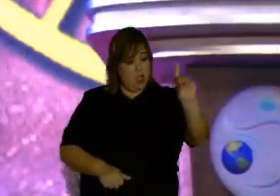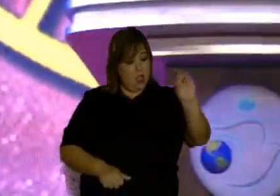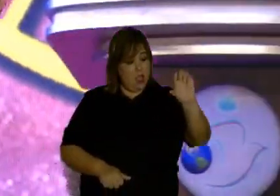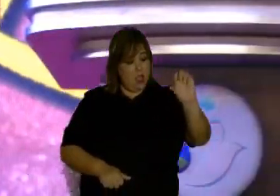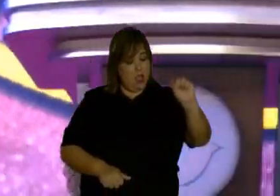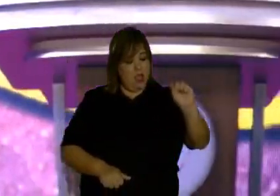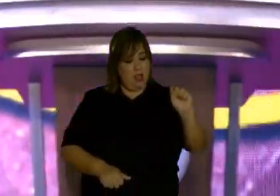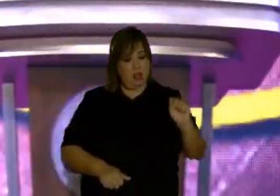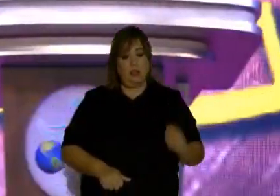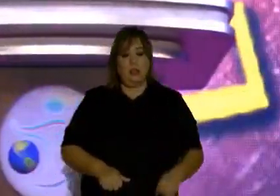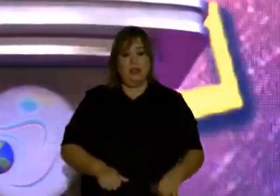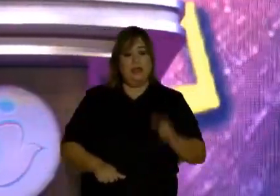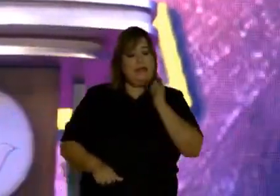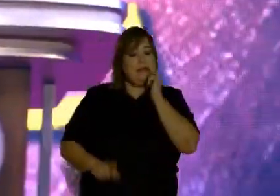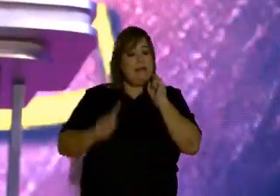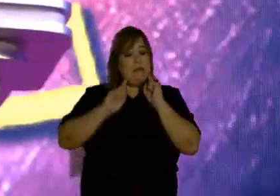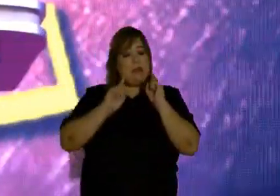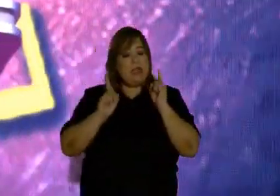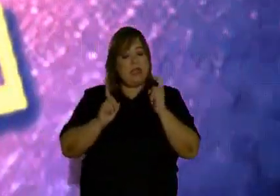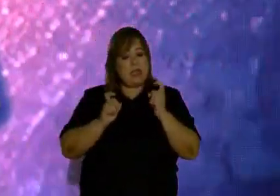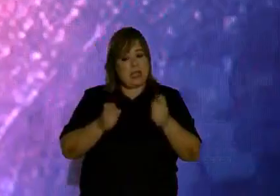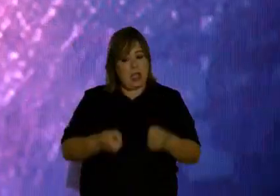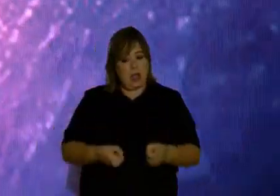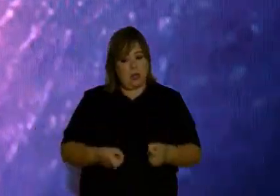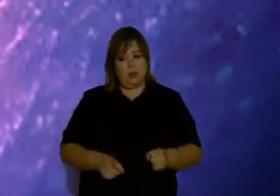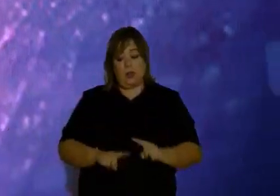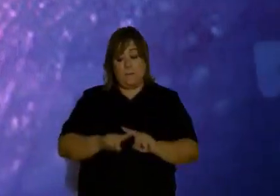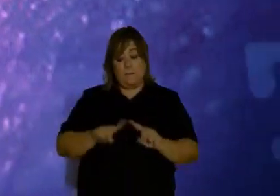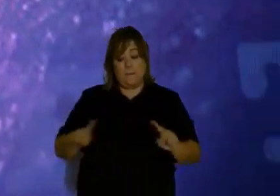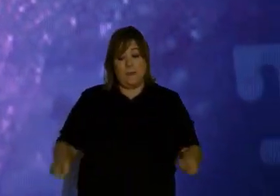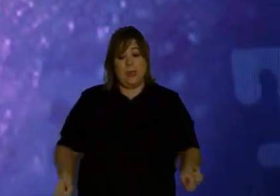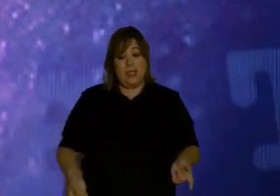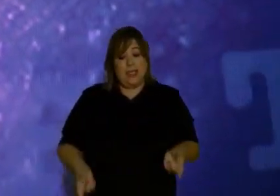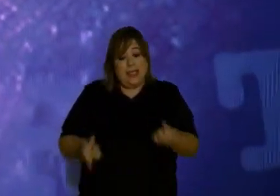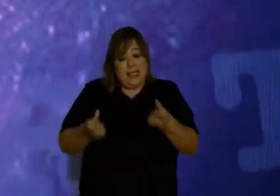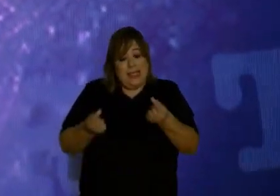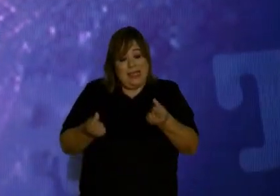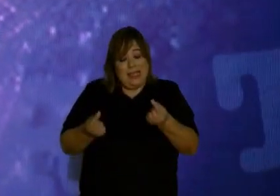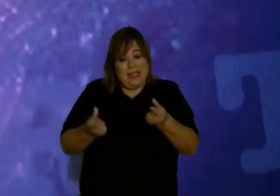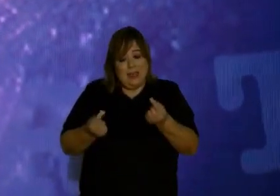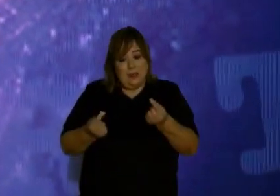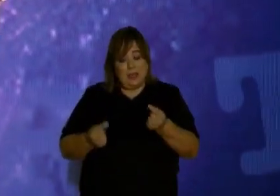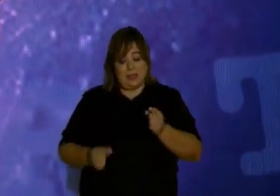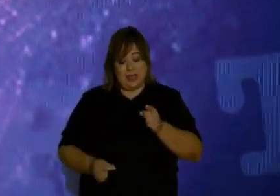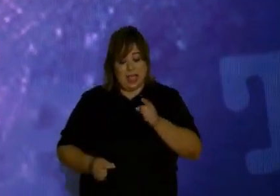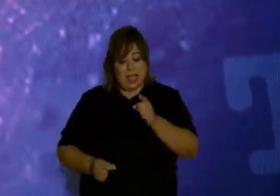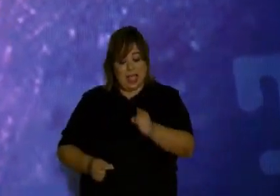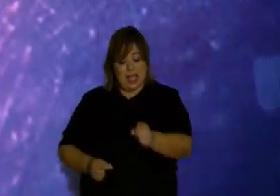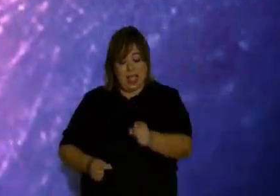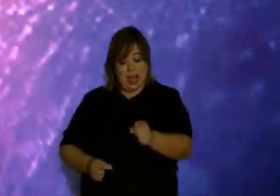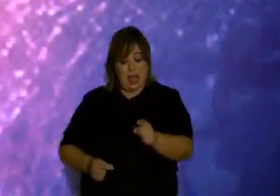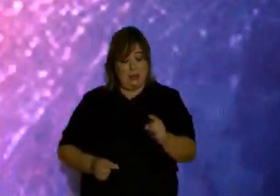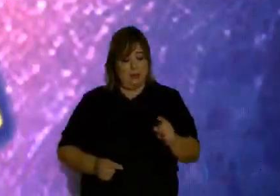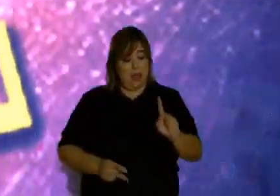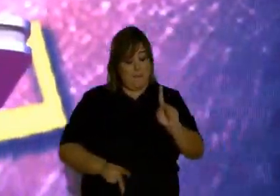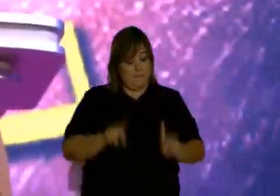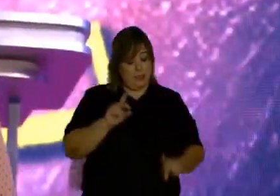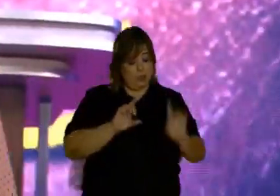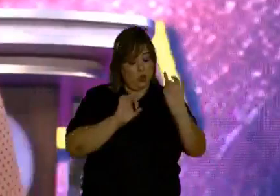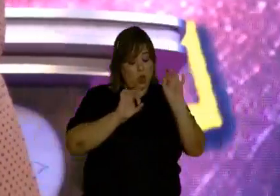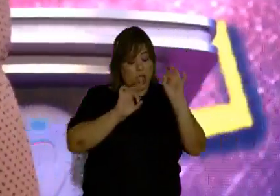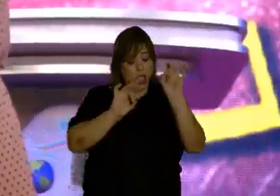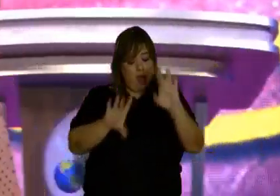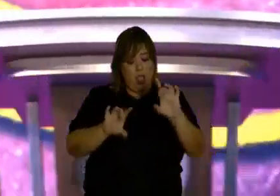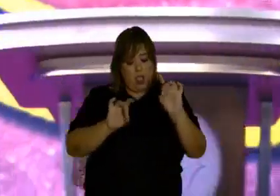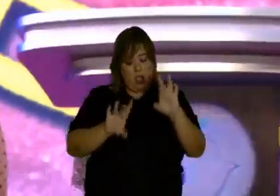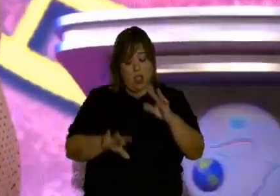y todo lo demás usted lo conoce. ¿Qué pasa? Juan el Bautista era odiado por las autoridades porque él le hablaba como